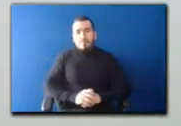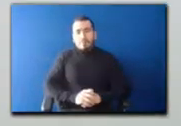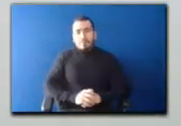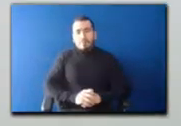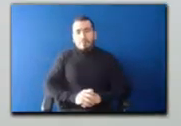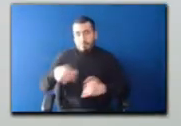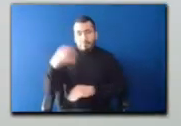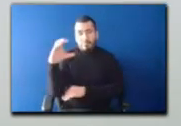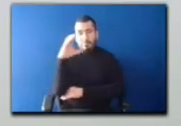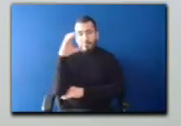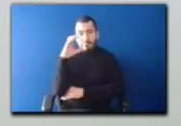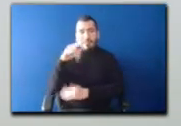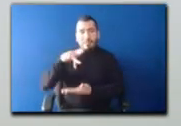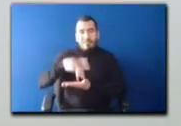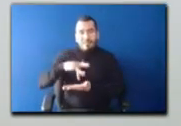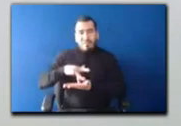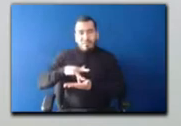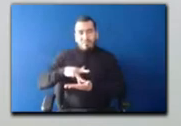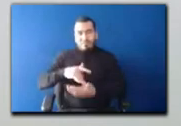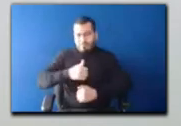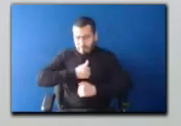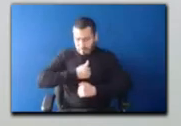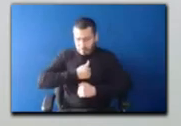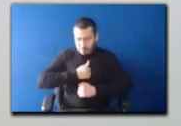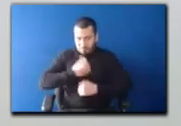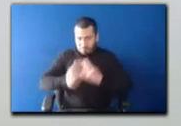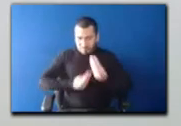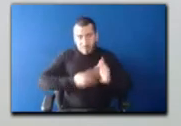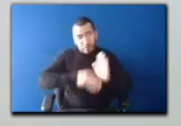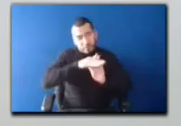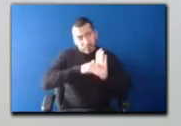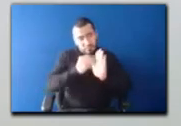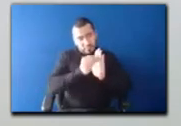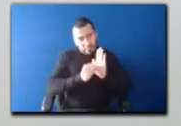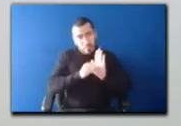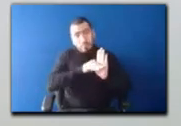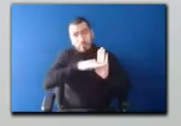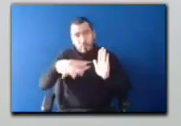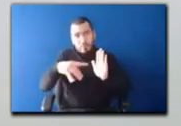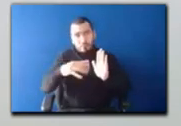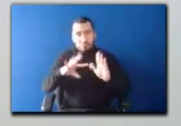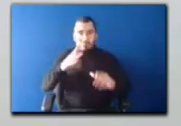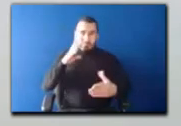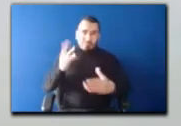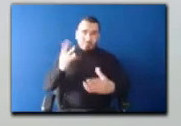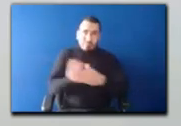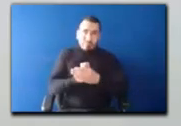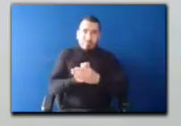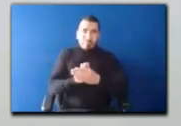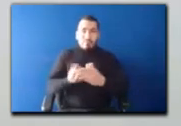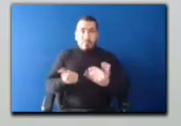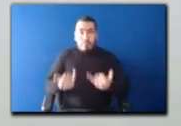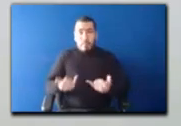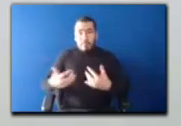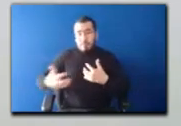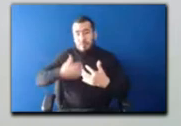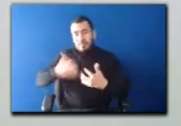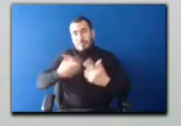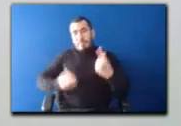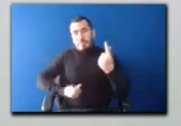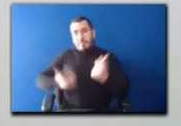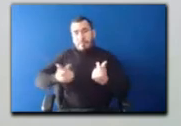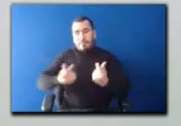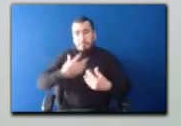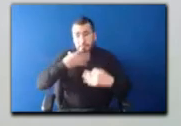estado en deuda de poder desarrollar desde el punto de vista de la política pública, ser más inclusivos. Para el sistema financiero también tenemos